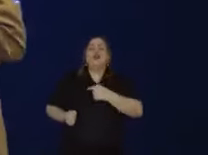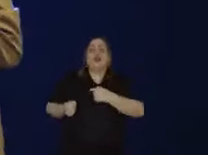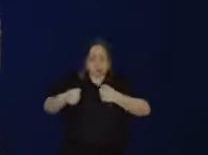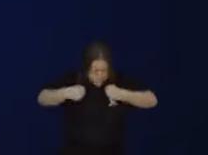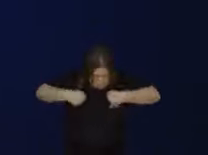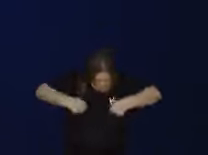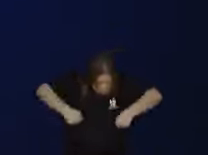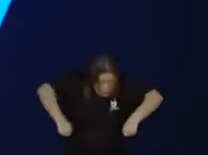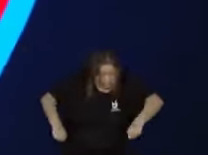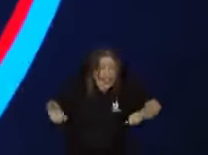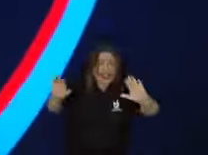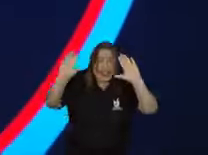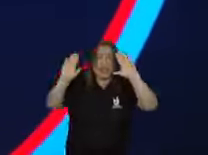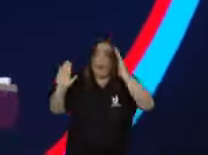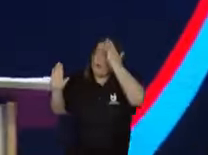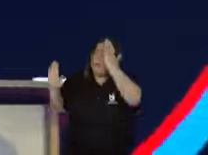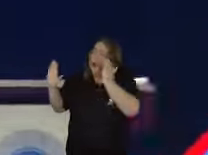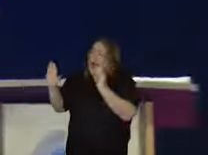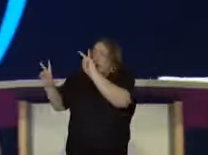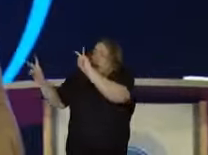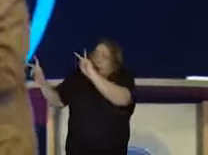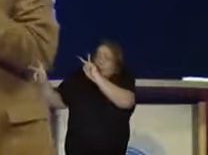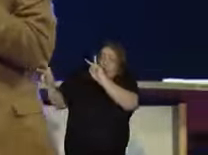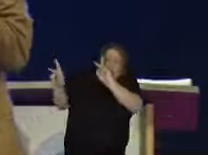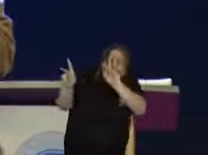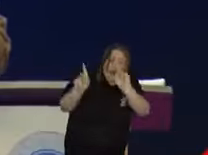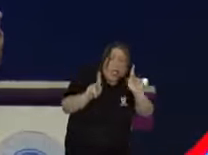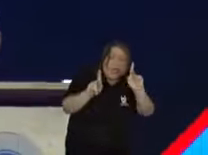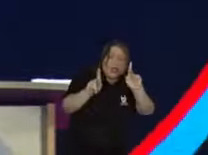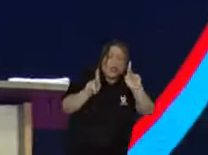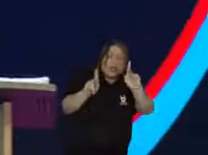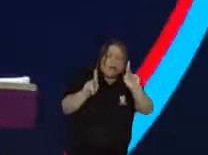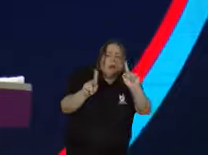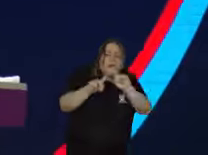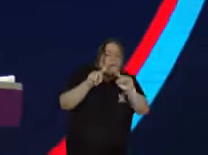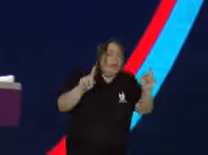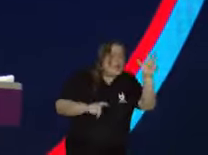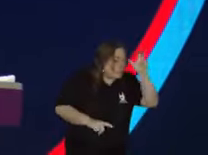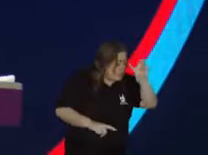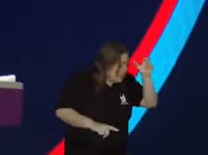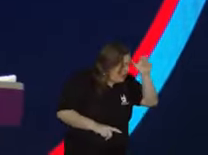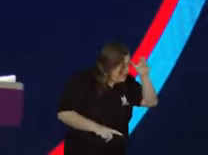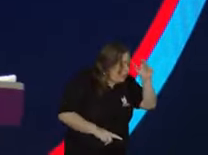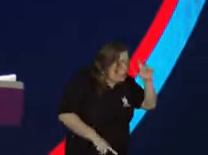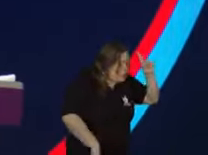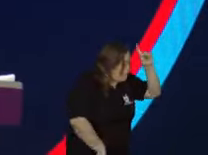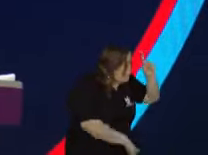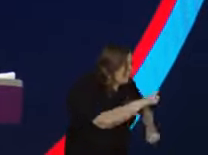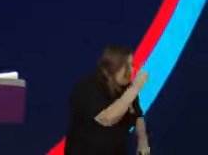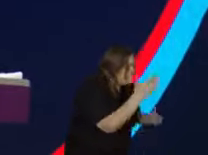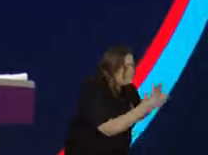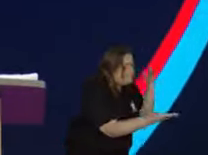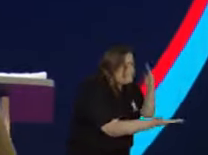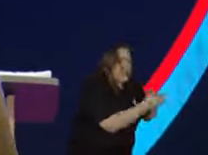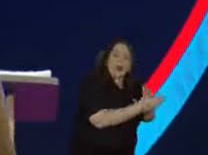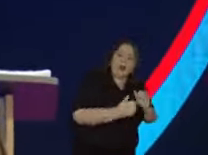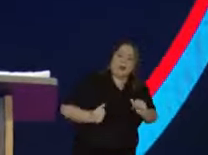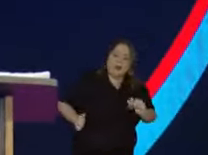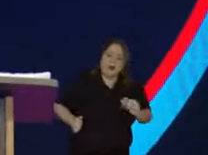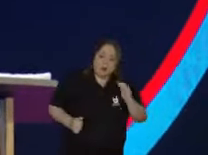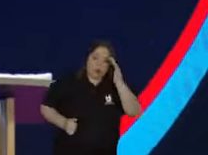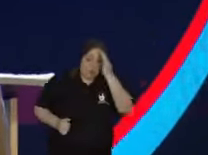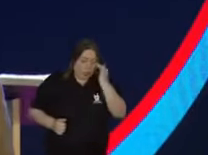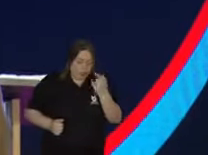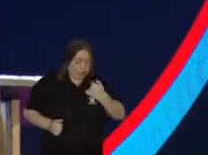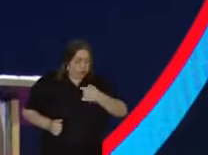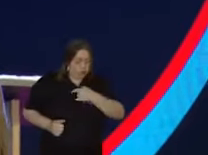ante tus planes soberanos, aunque duelan. Pero diablo inmundo, no te vas a tener ni arte ni parte en lo que somos, en lo